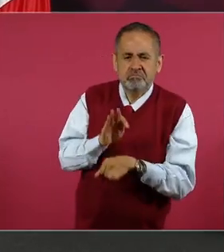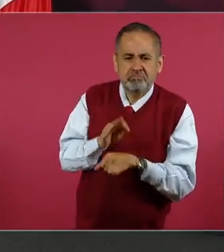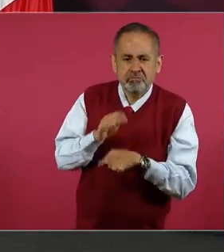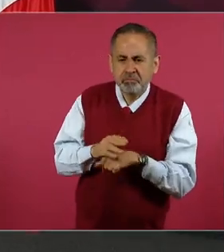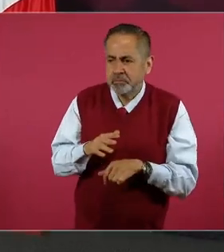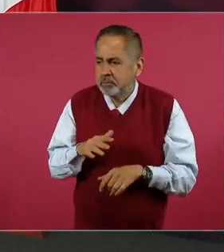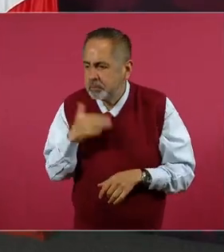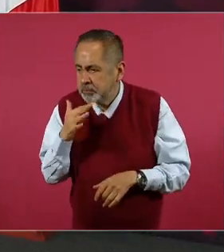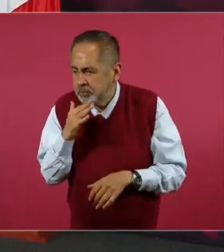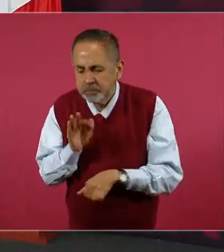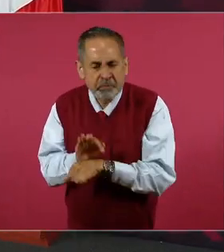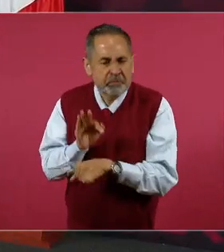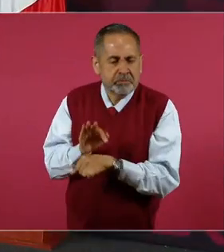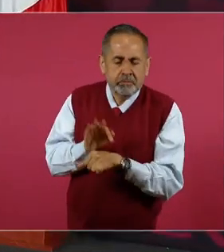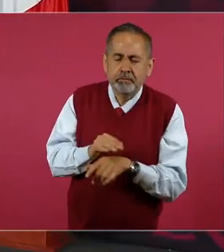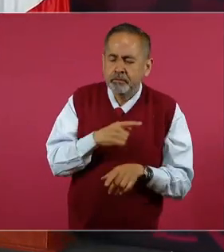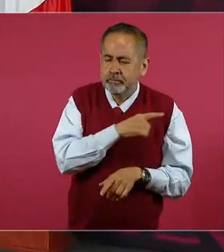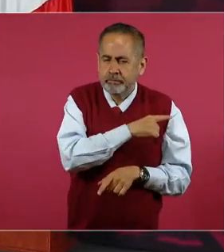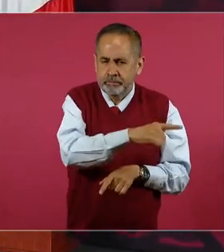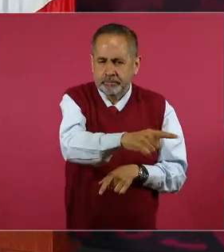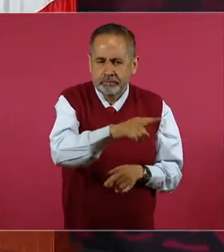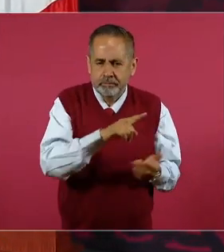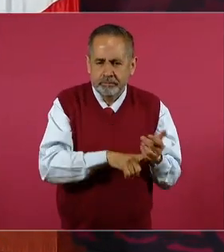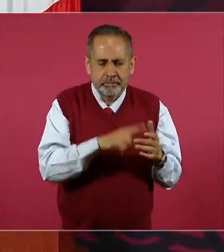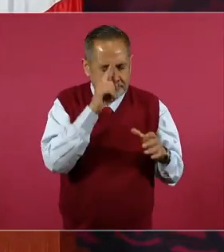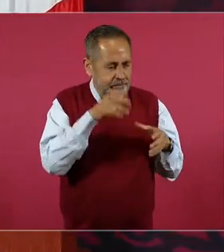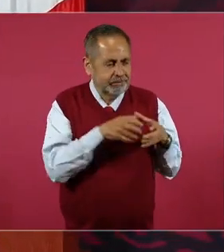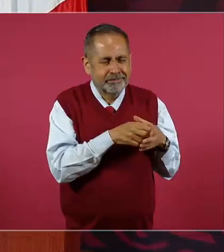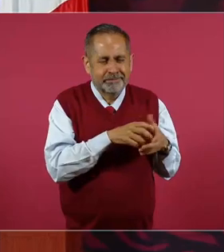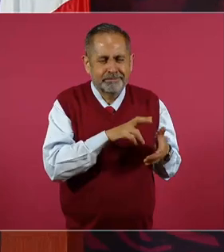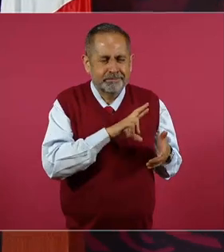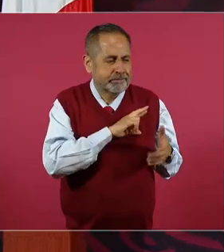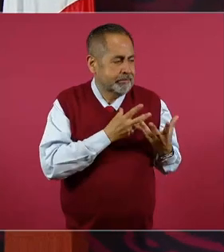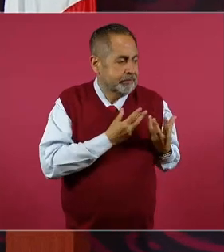intereses de particulares,